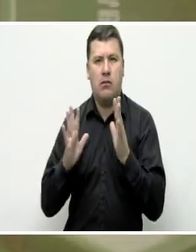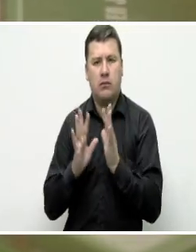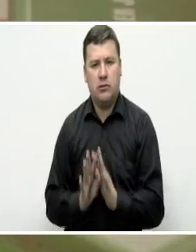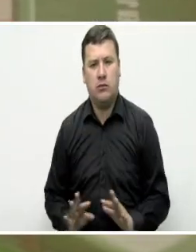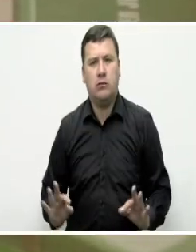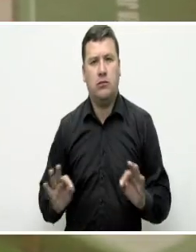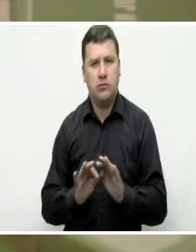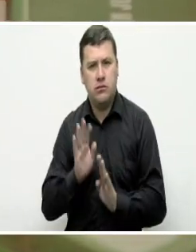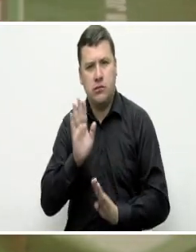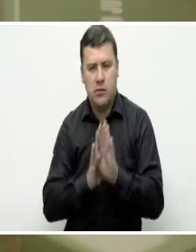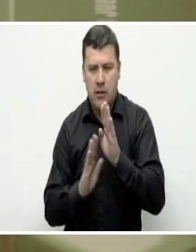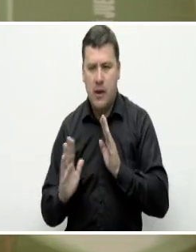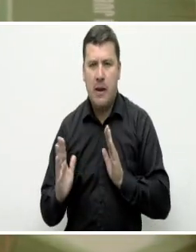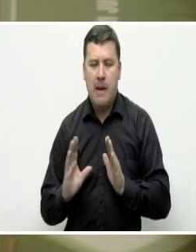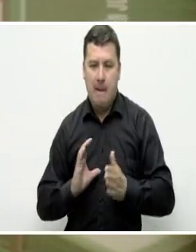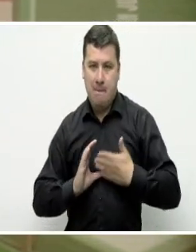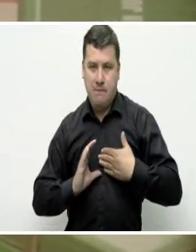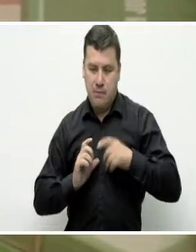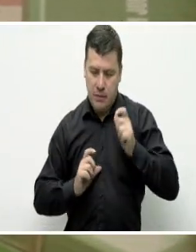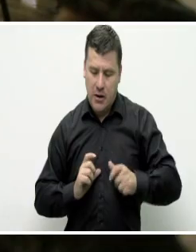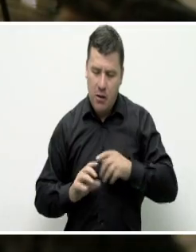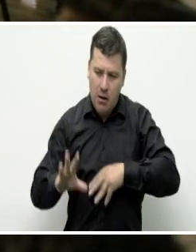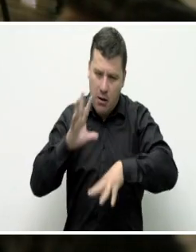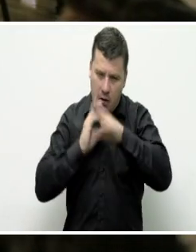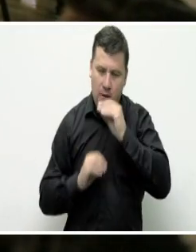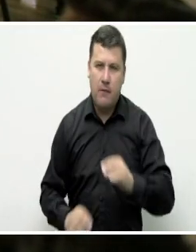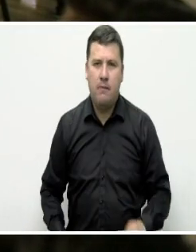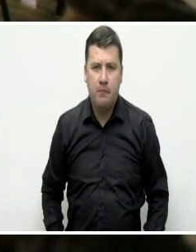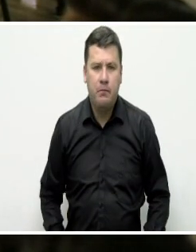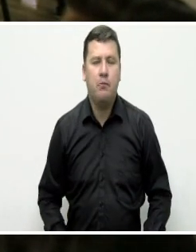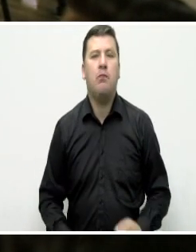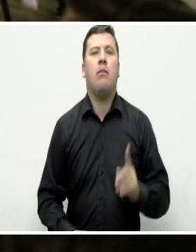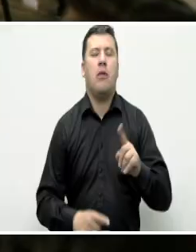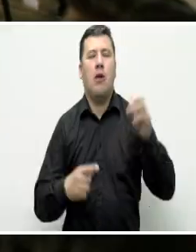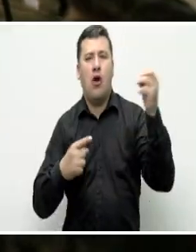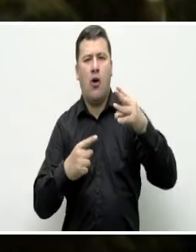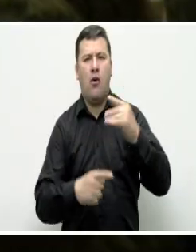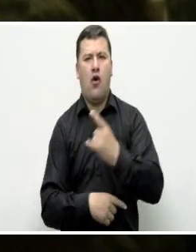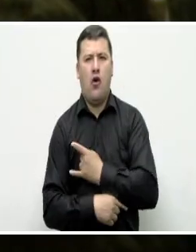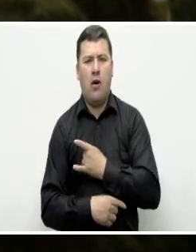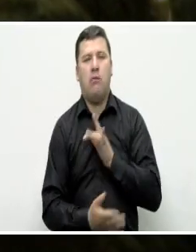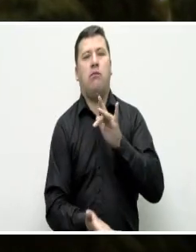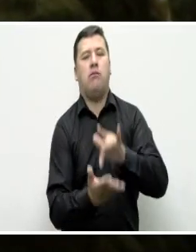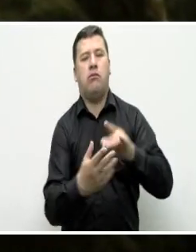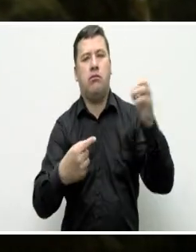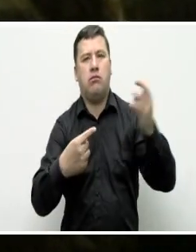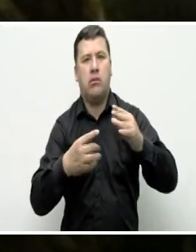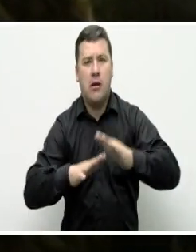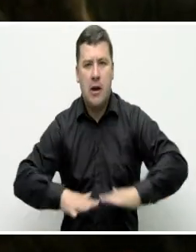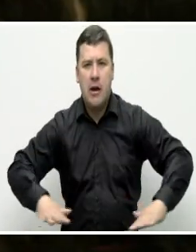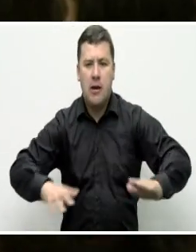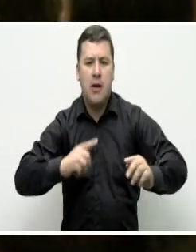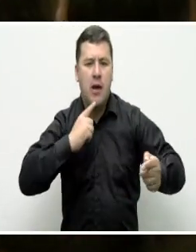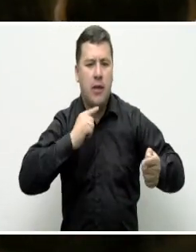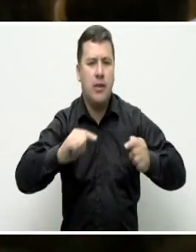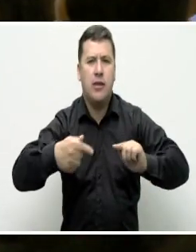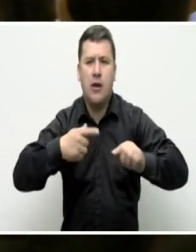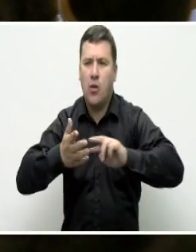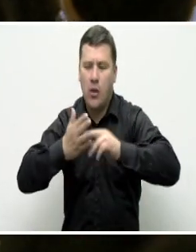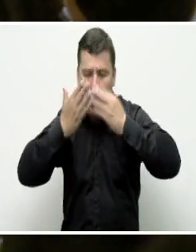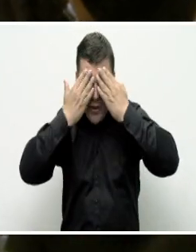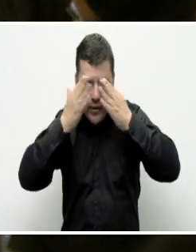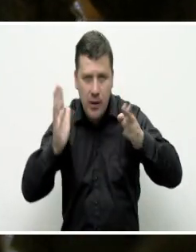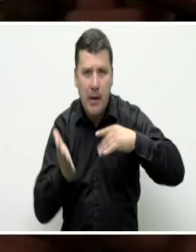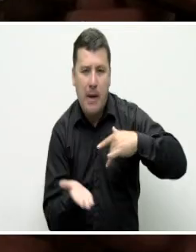importancia en el desarrollo personal de todos los ciudadanos. Los conversatorios universitarios son espacios para la discusión sobre la democracia y